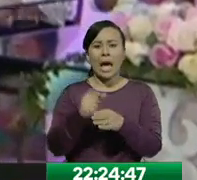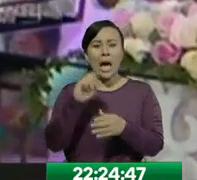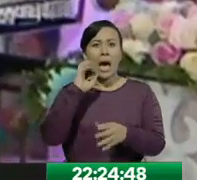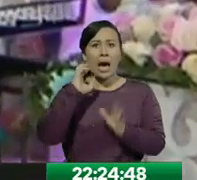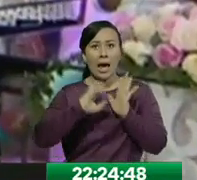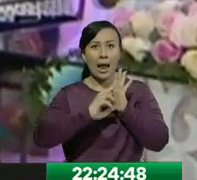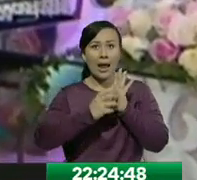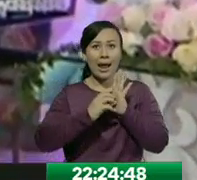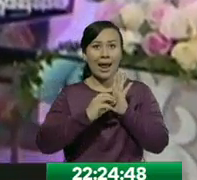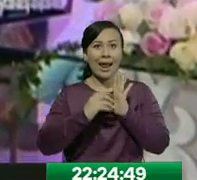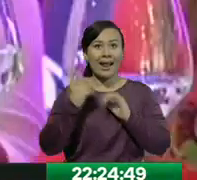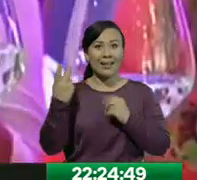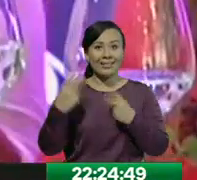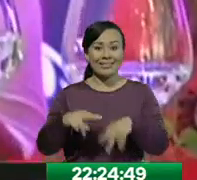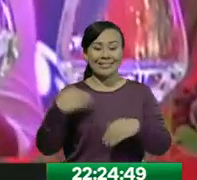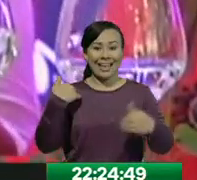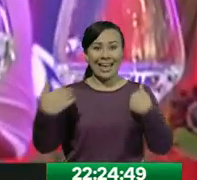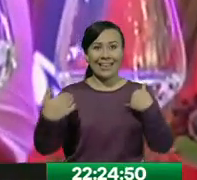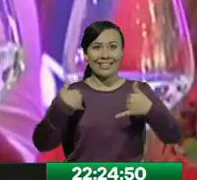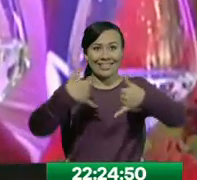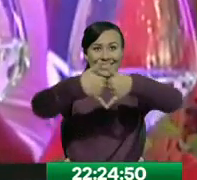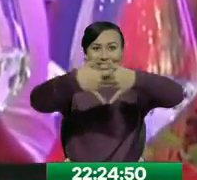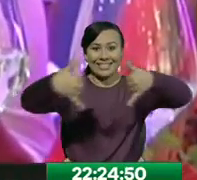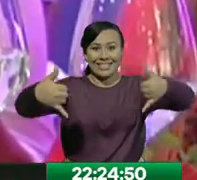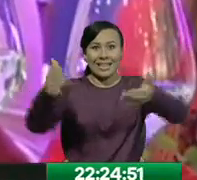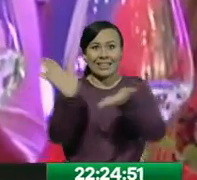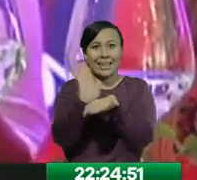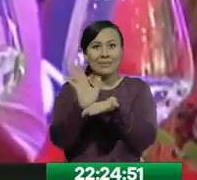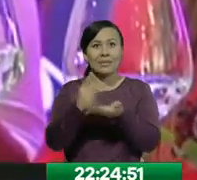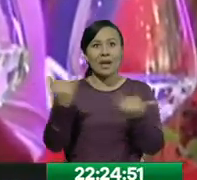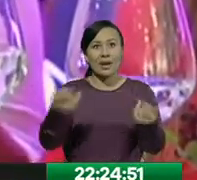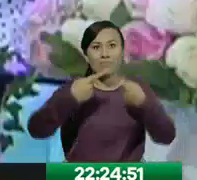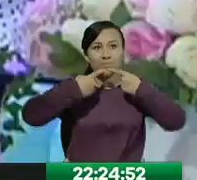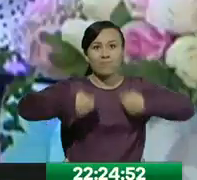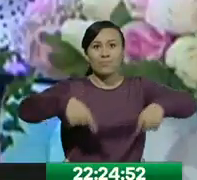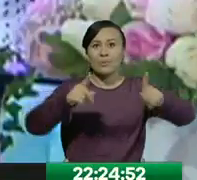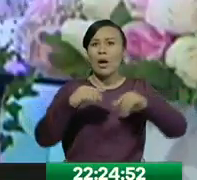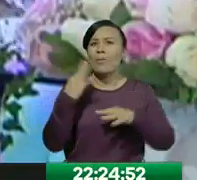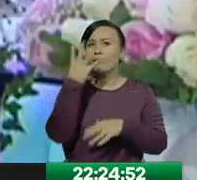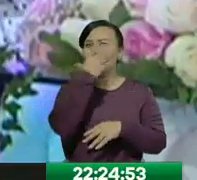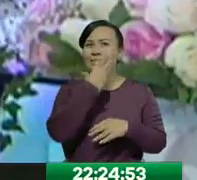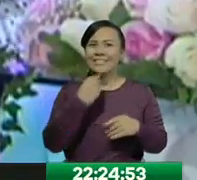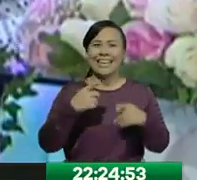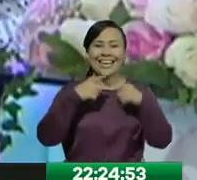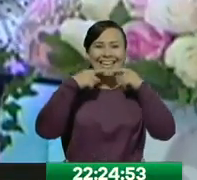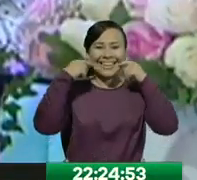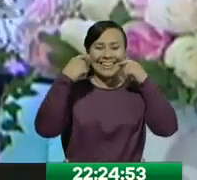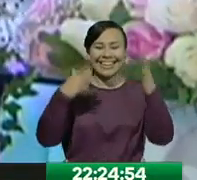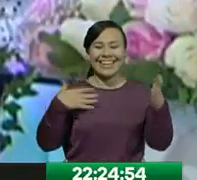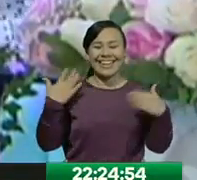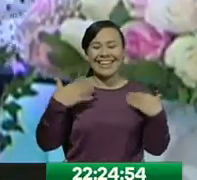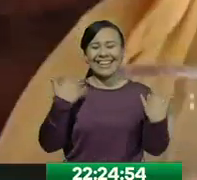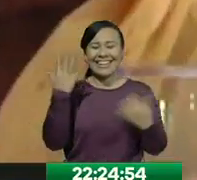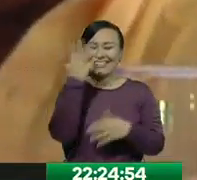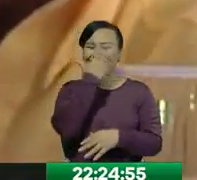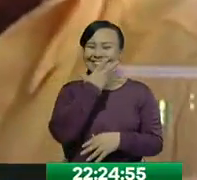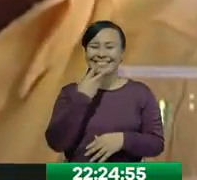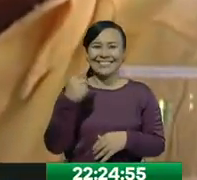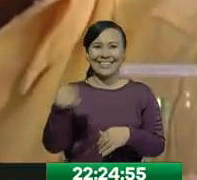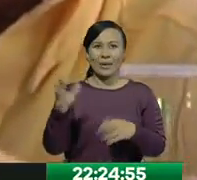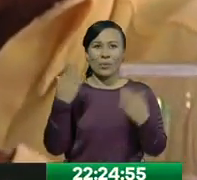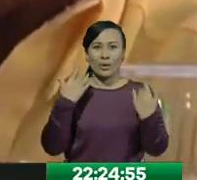teatro cine y televisión vuelven al escenario para darle a la ciudad todo el humor y ternura de ese guay a quien su prestar